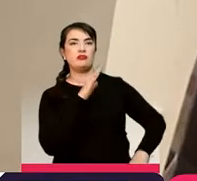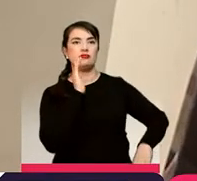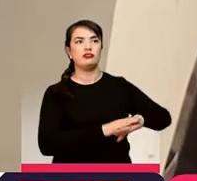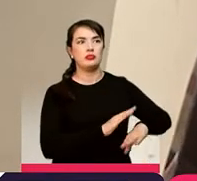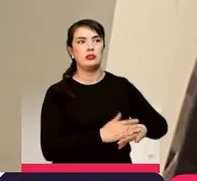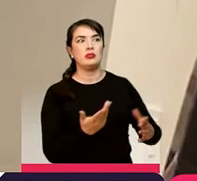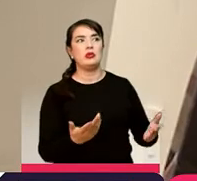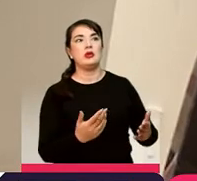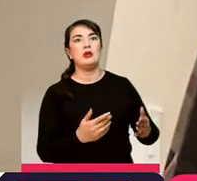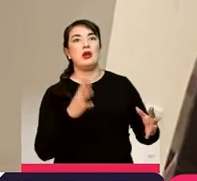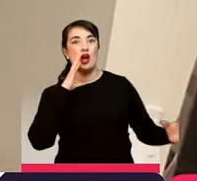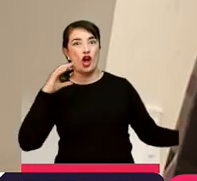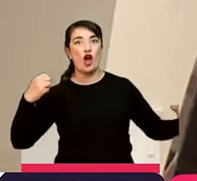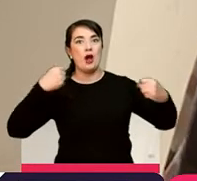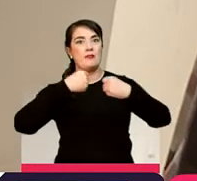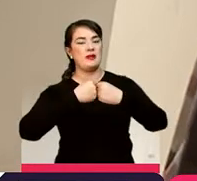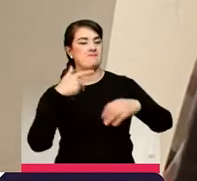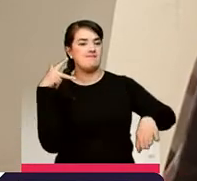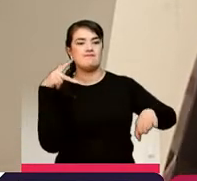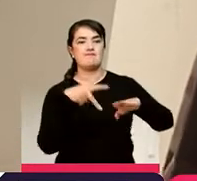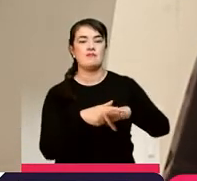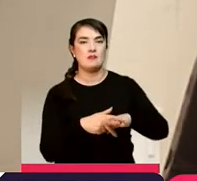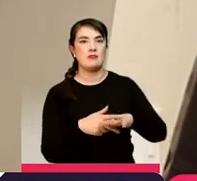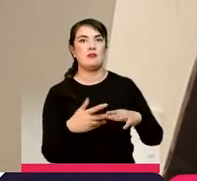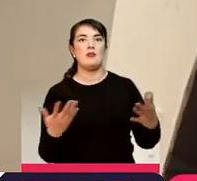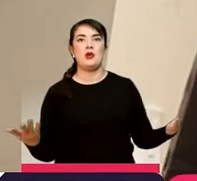el convenio y el famoso